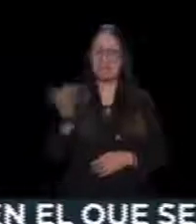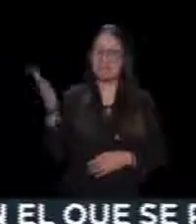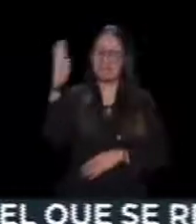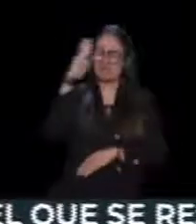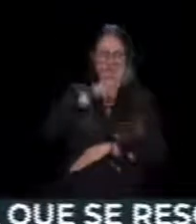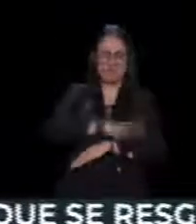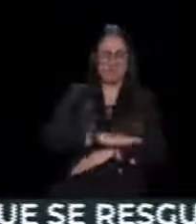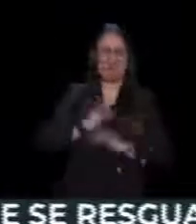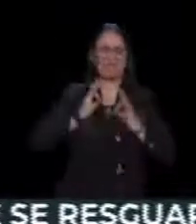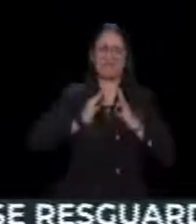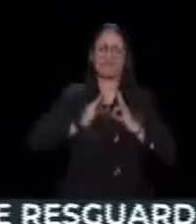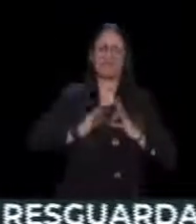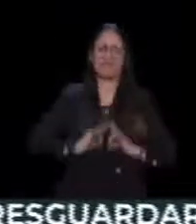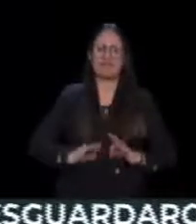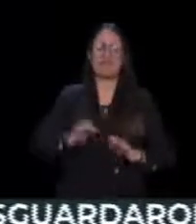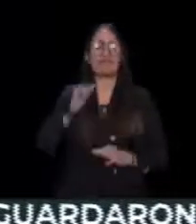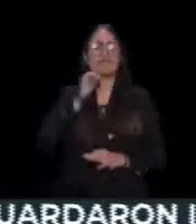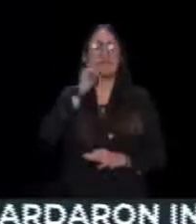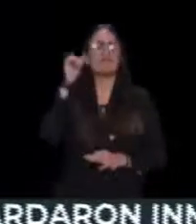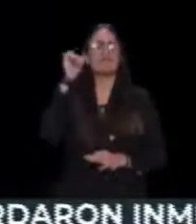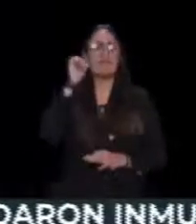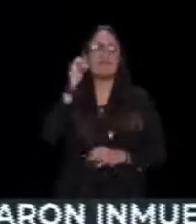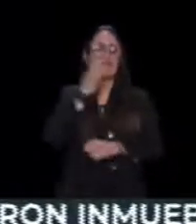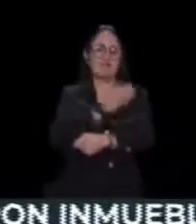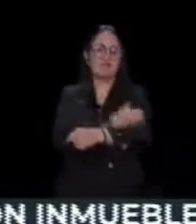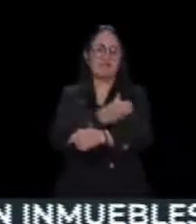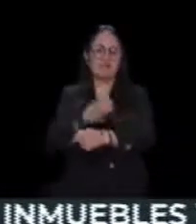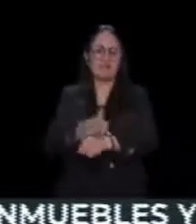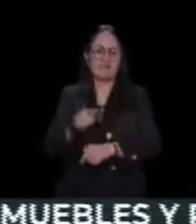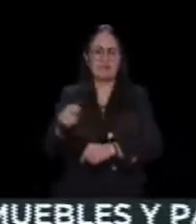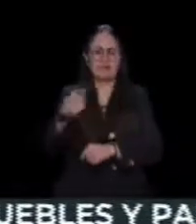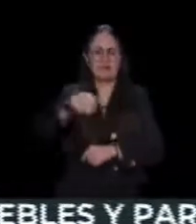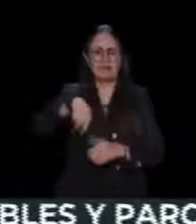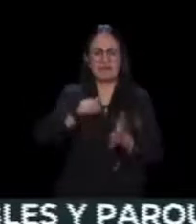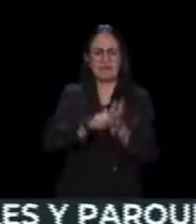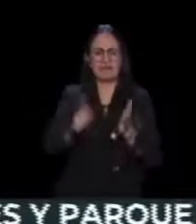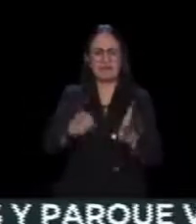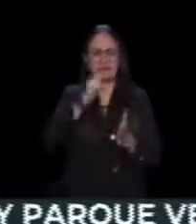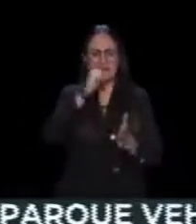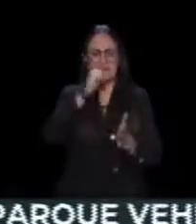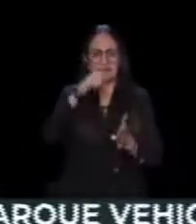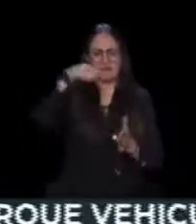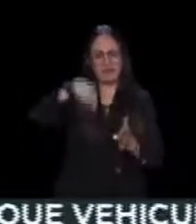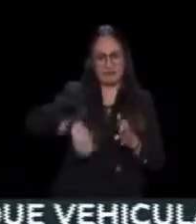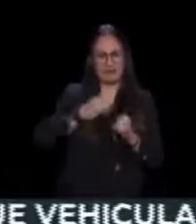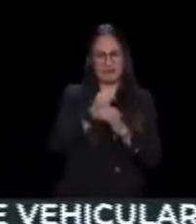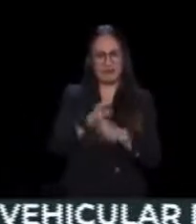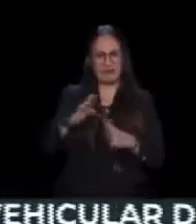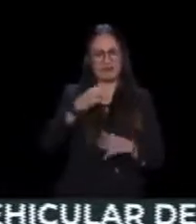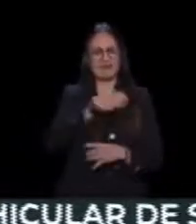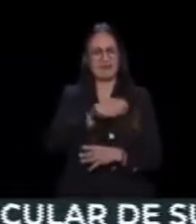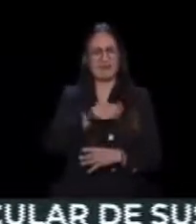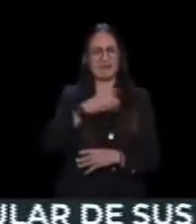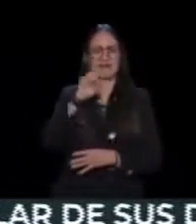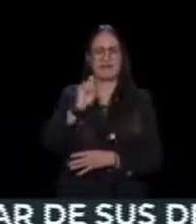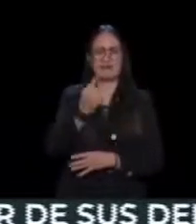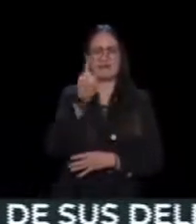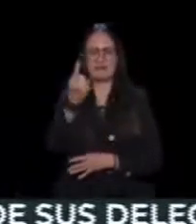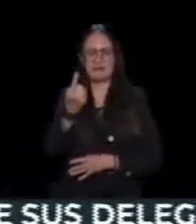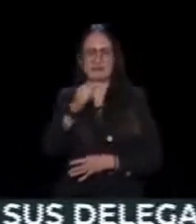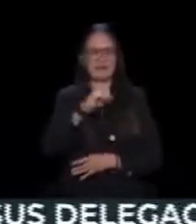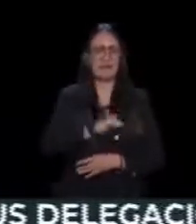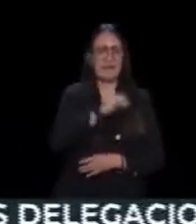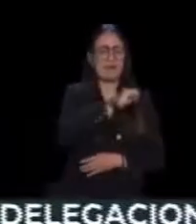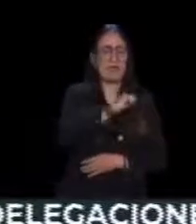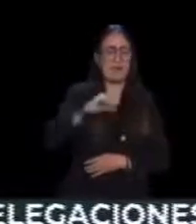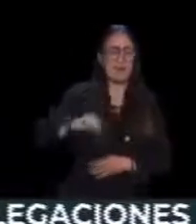Y bueno, en esa jornada, ayer pues, nuestros compañeros reporteros de aquí, de Informe Capital, de Capital 21, recorrieron las